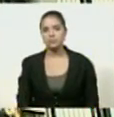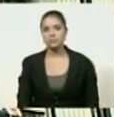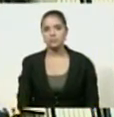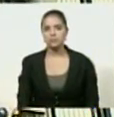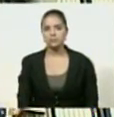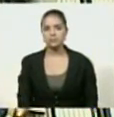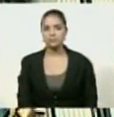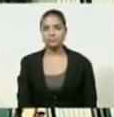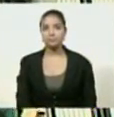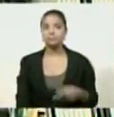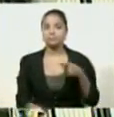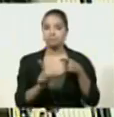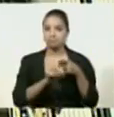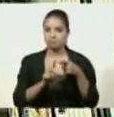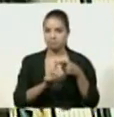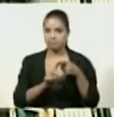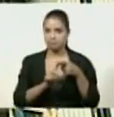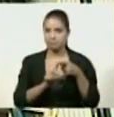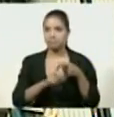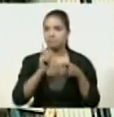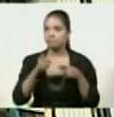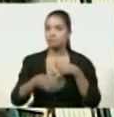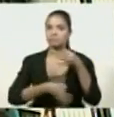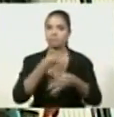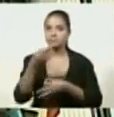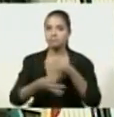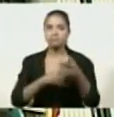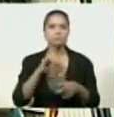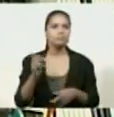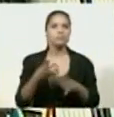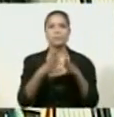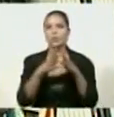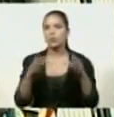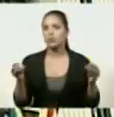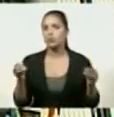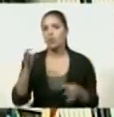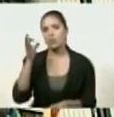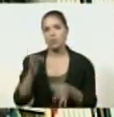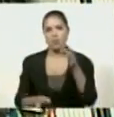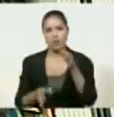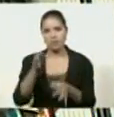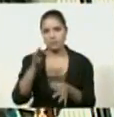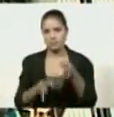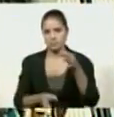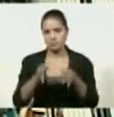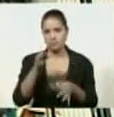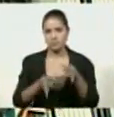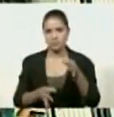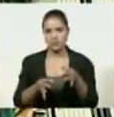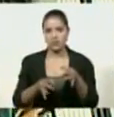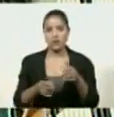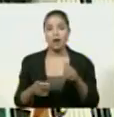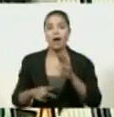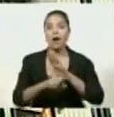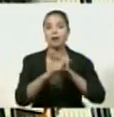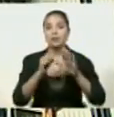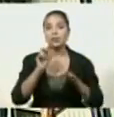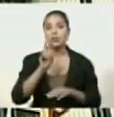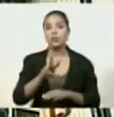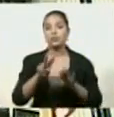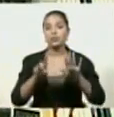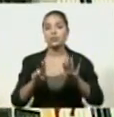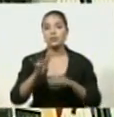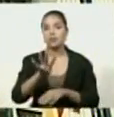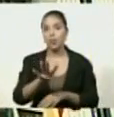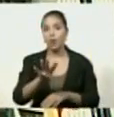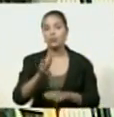lugar, tenemos que resaltar que los magistrados o magistradas del Tribunal Supremo de Justicia, de acuerdo con el artículo